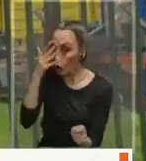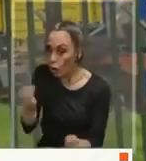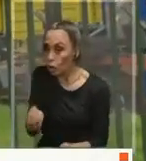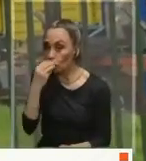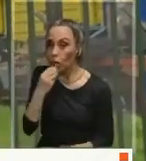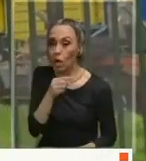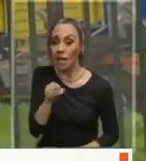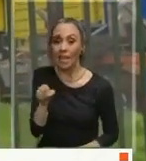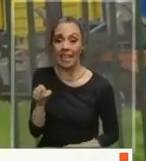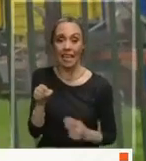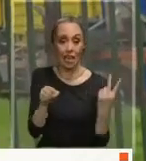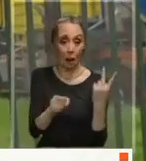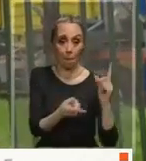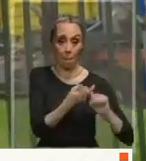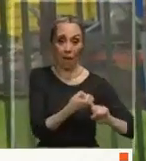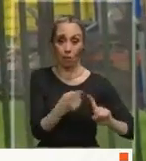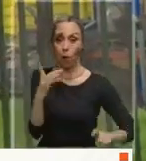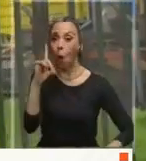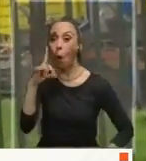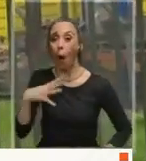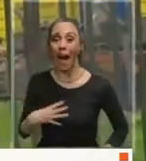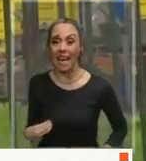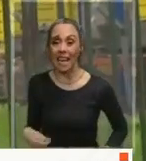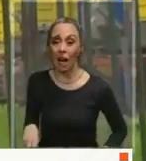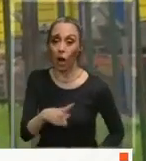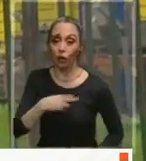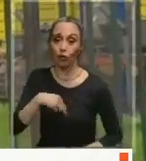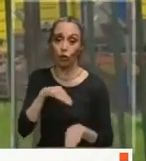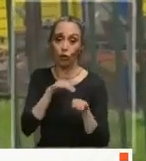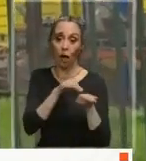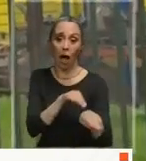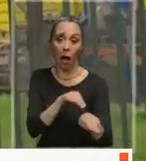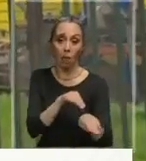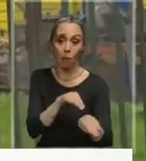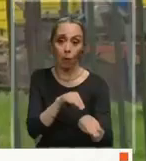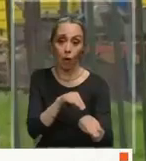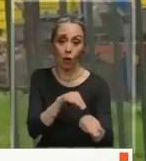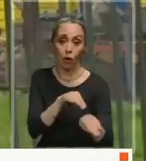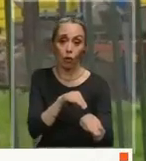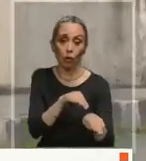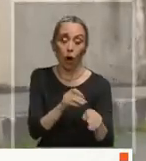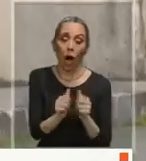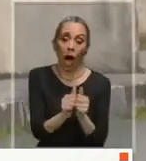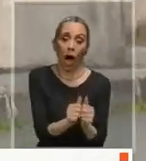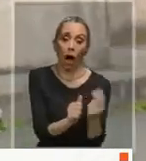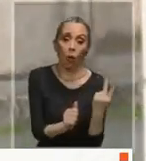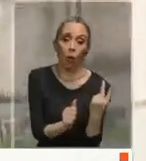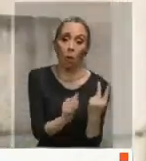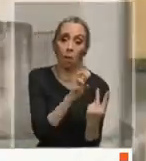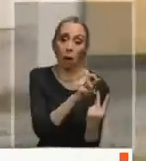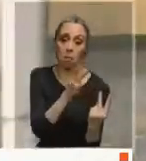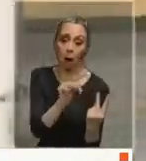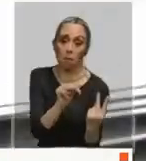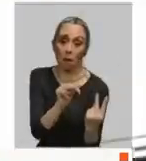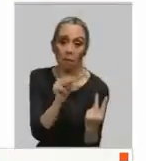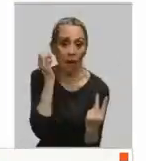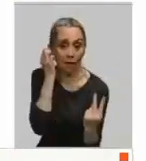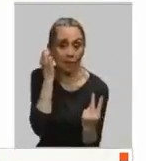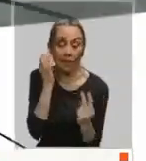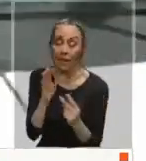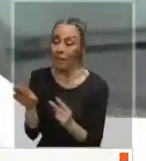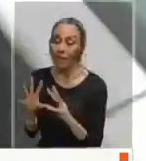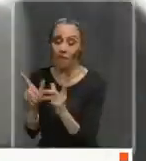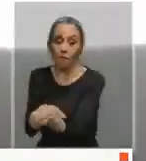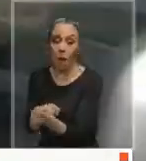su única hija, y el apoyo que nosotros le podemos brindar es la compañía. Sí, solo les pueden